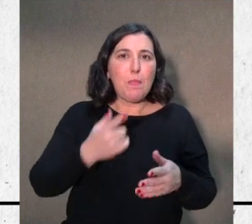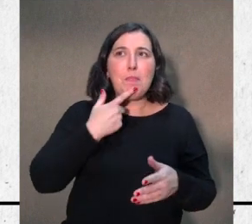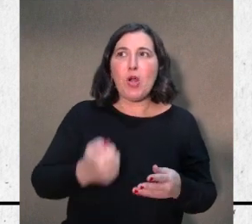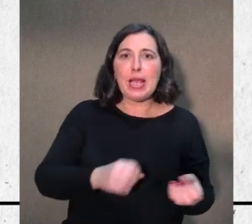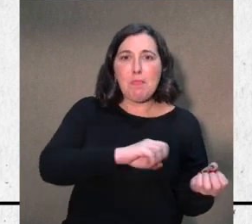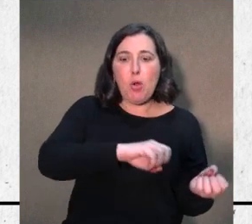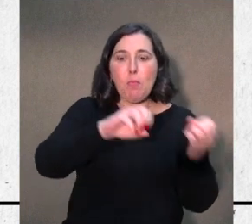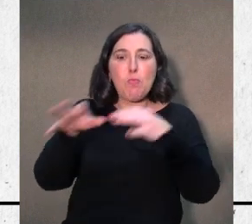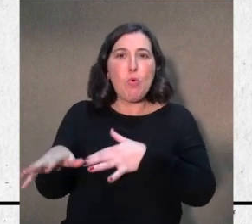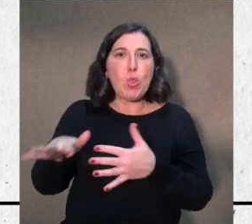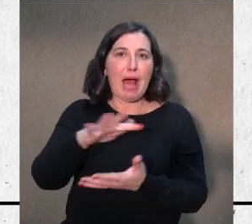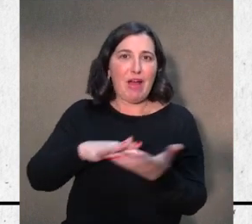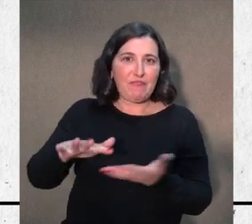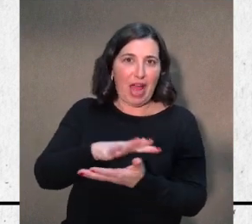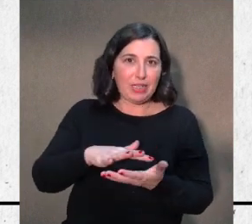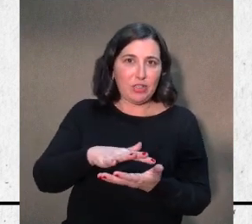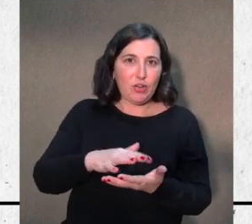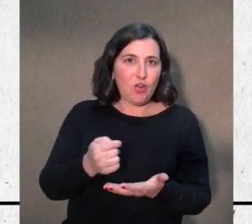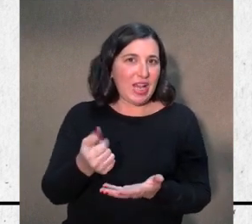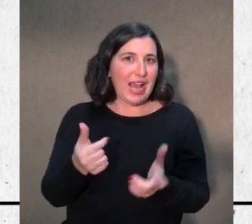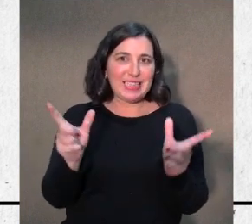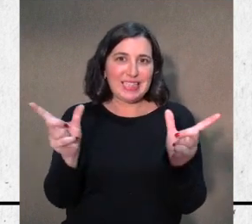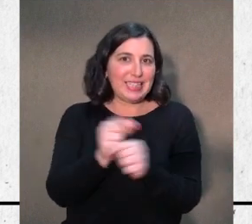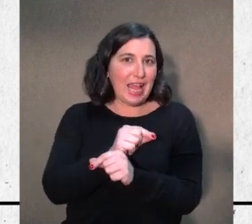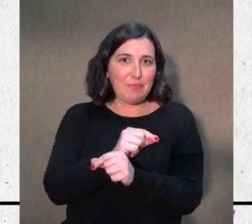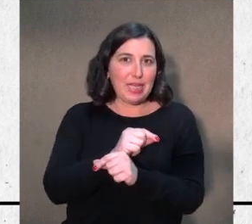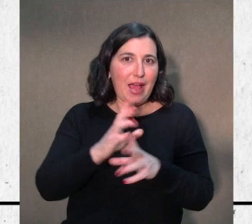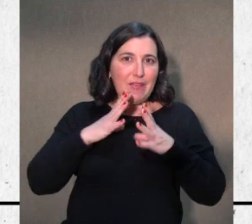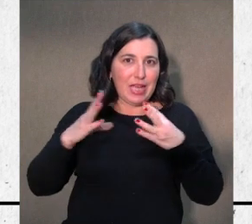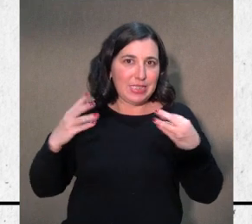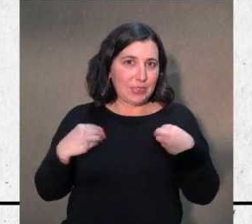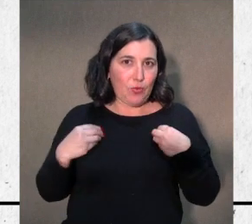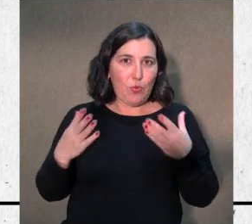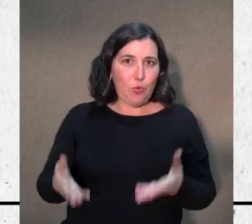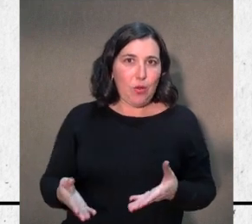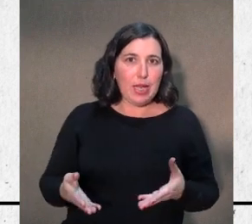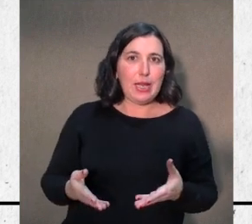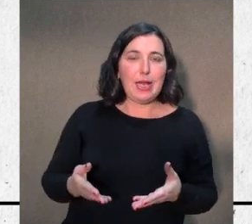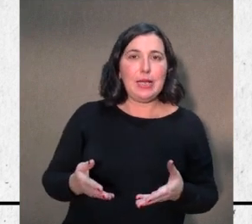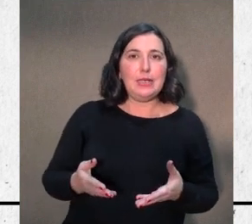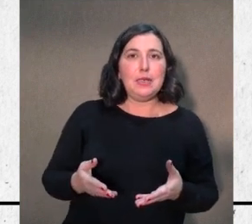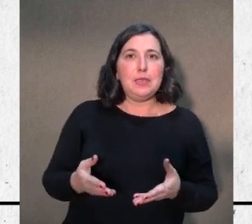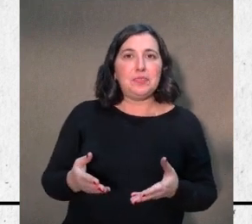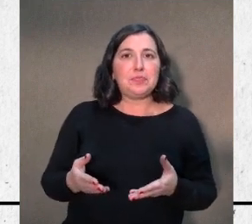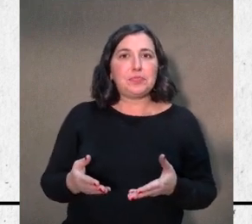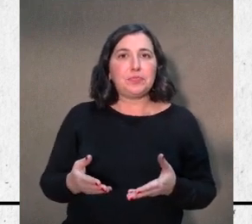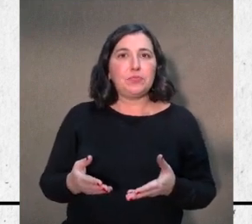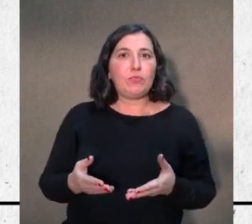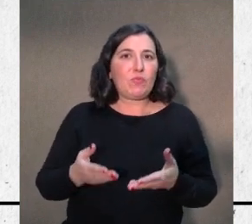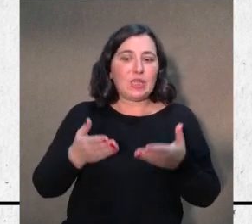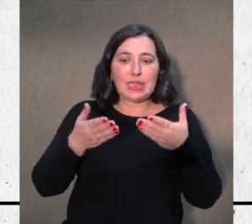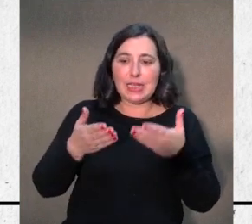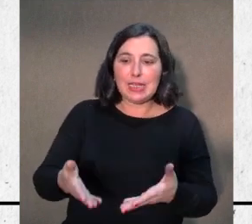sea, el sistema que haya llegado, como así, fue como muy vital, porque yo tampoco en el barrio